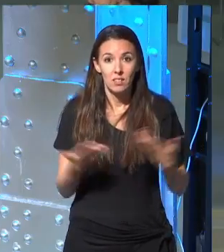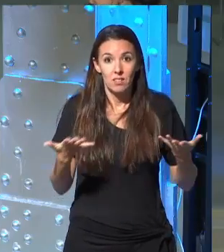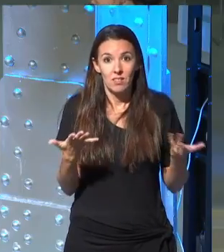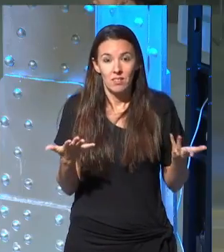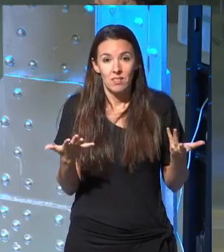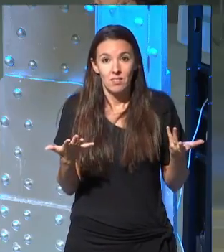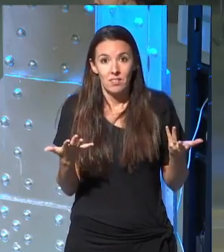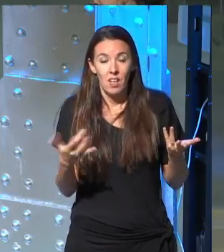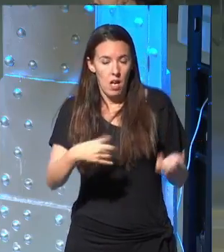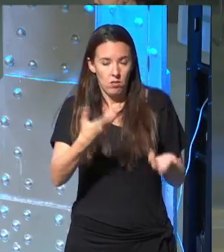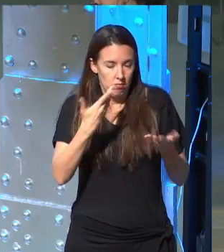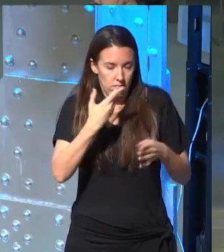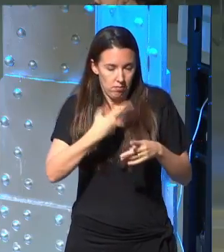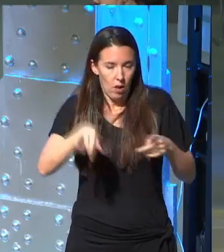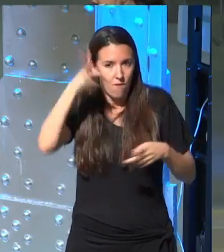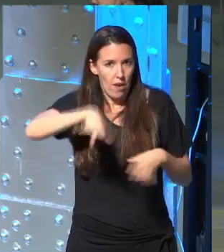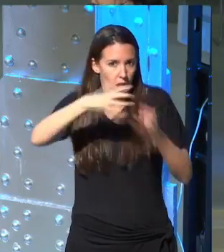margen del independentismo,